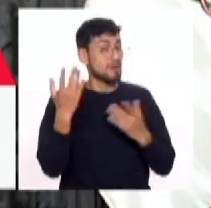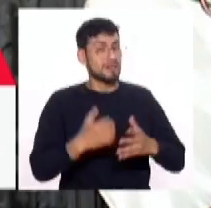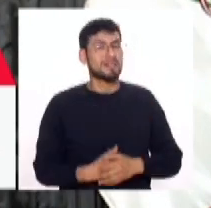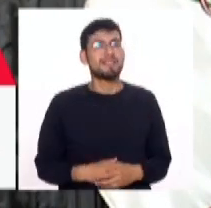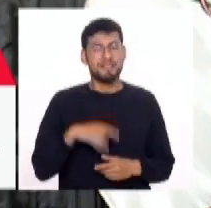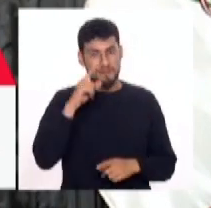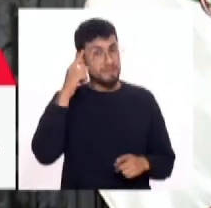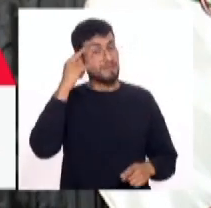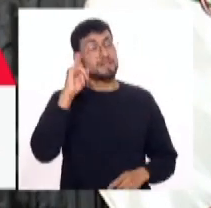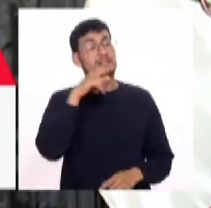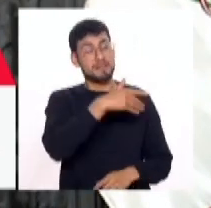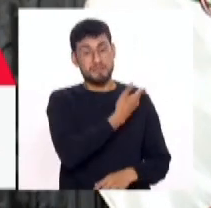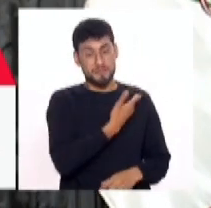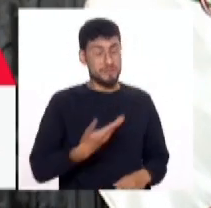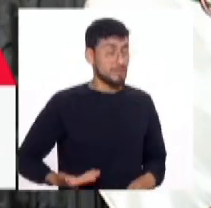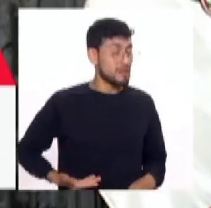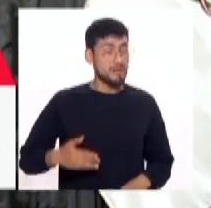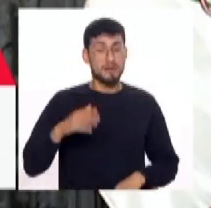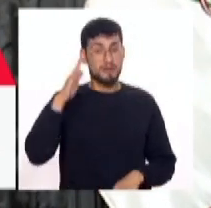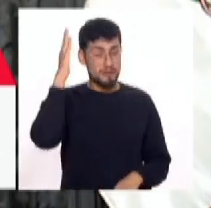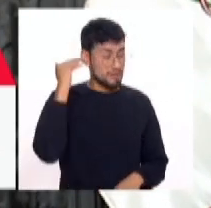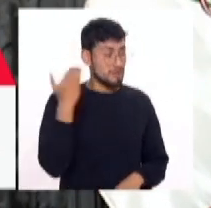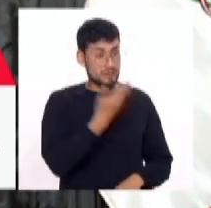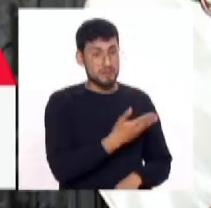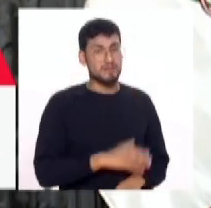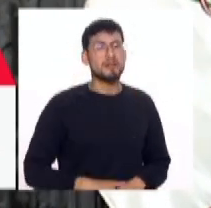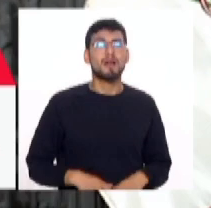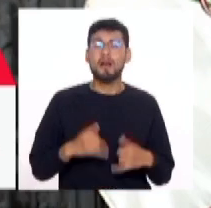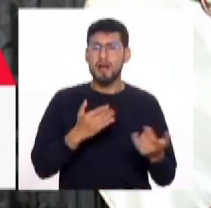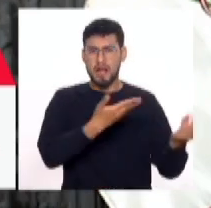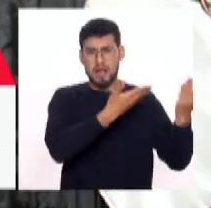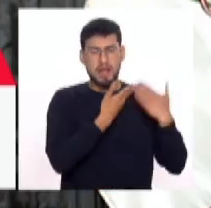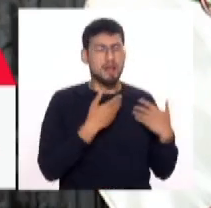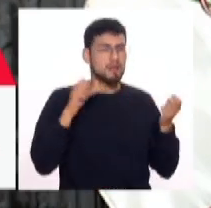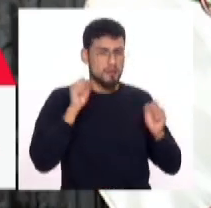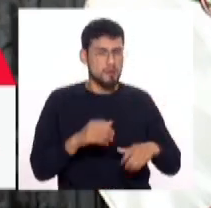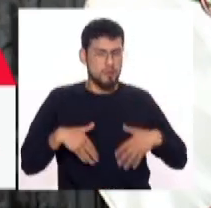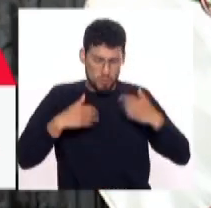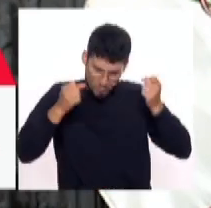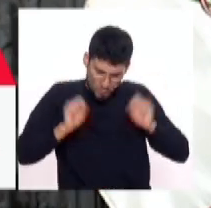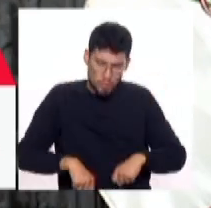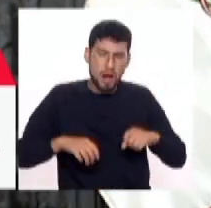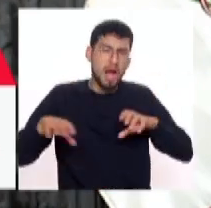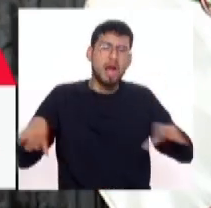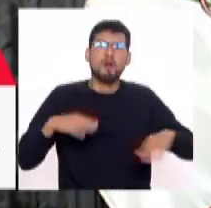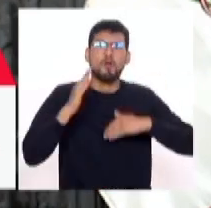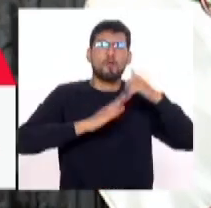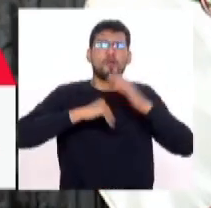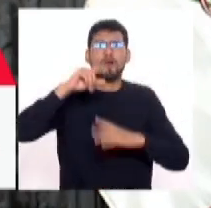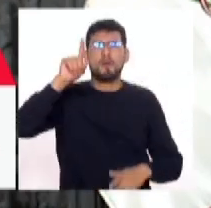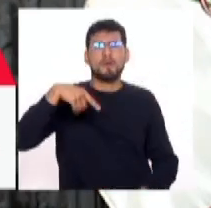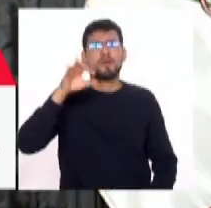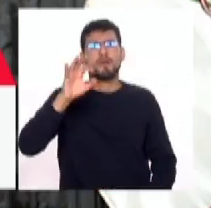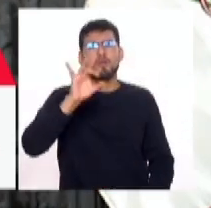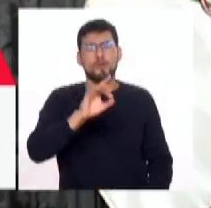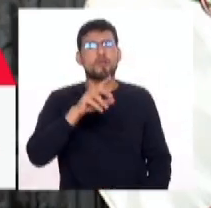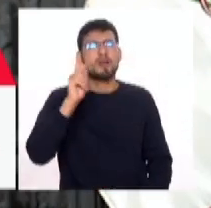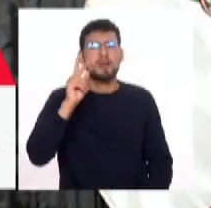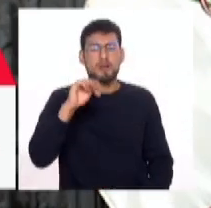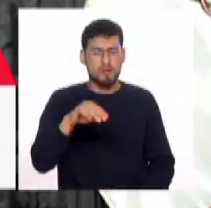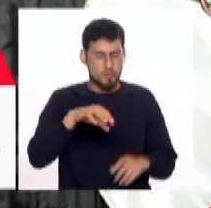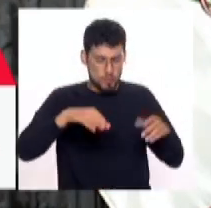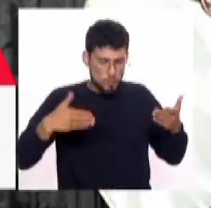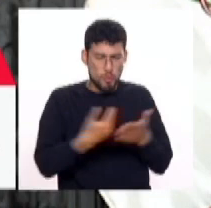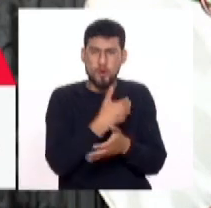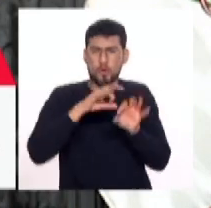por iniciativa de la señora Presidenta de la República, recibimos el encargo de viabilizar la construcción de más de 1.098 kilómetros de